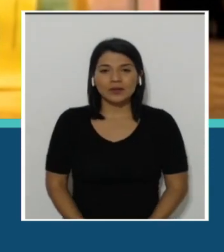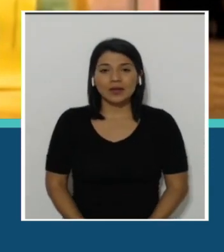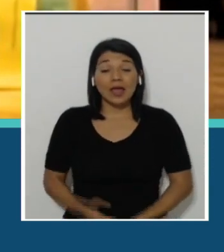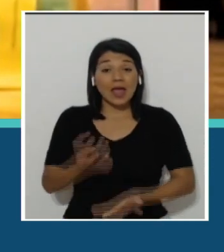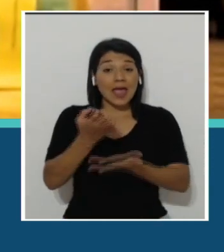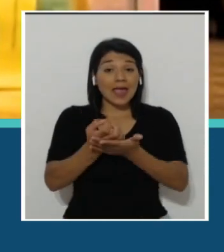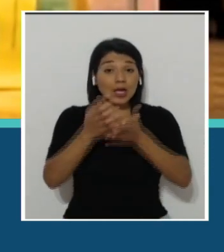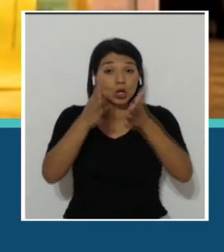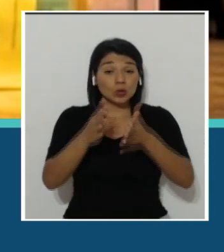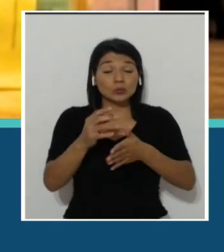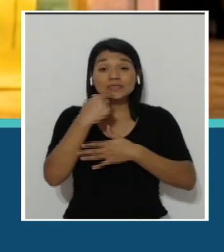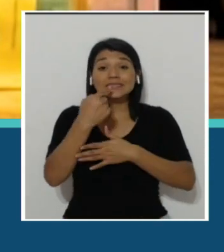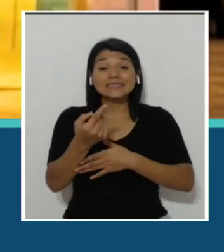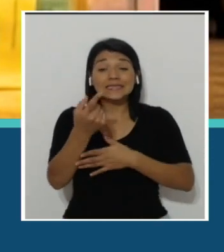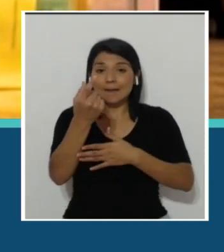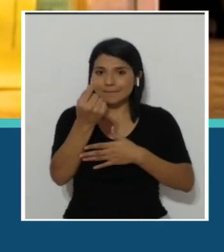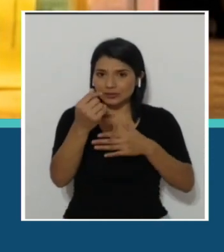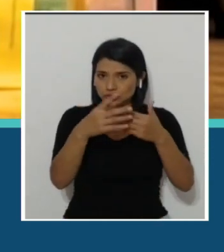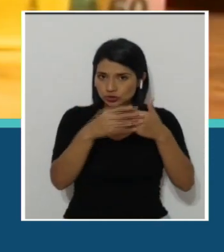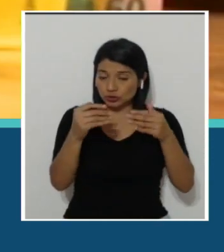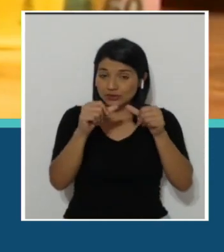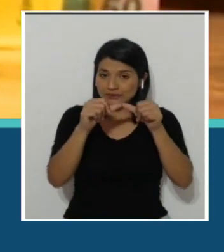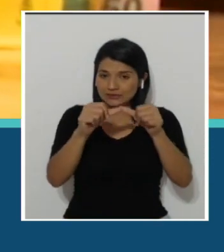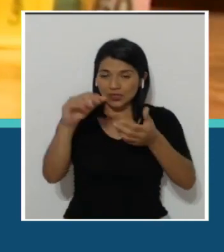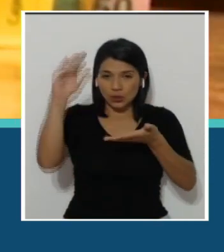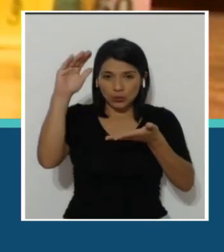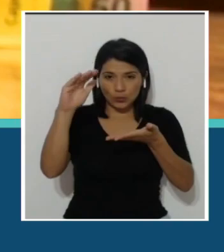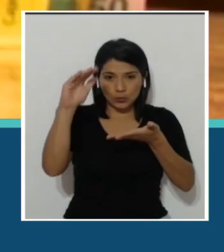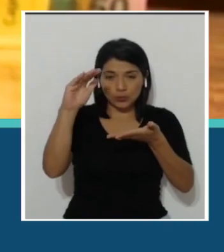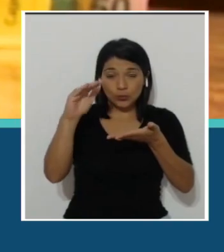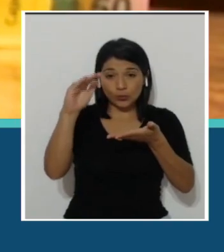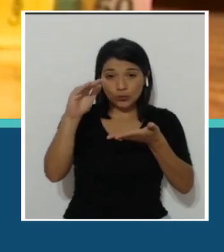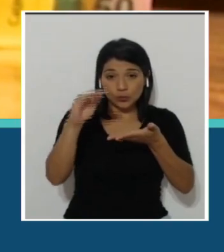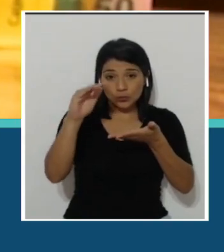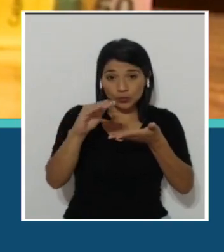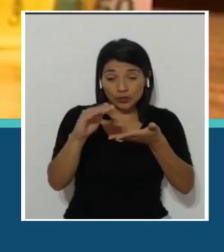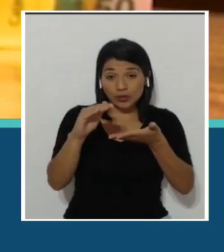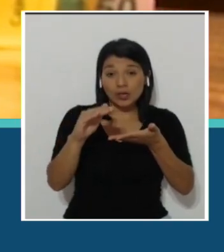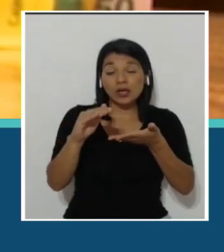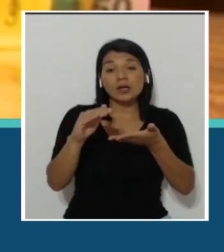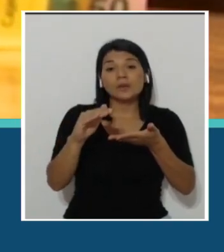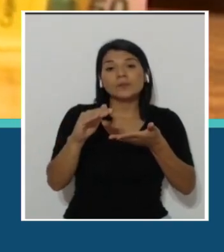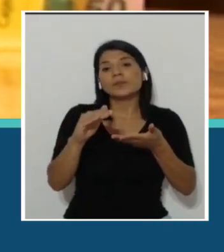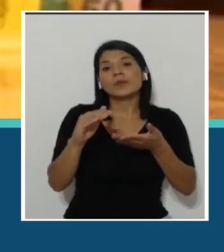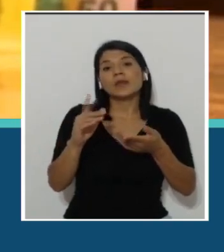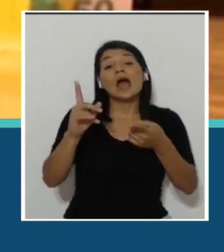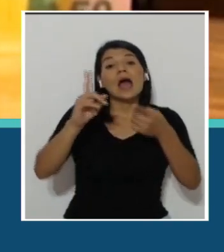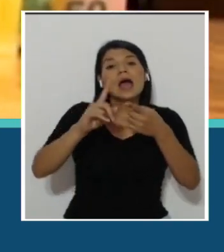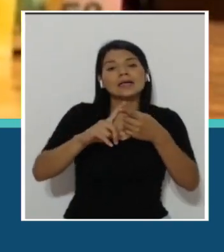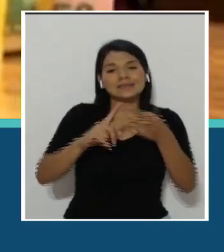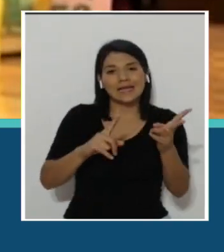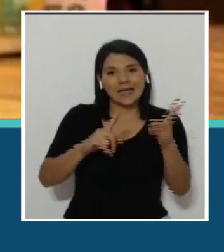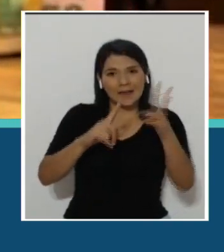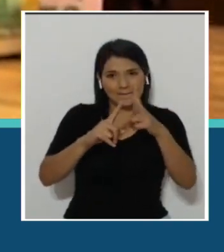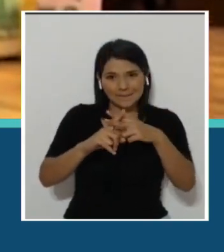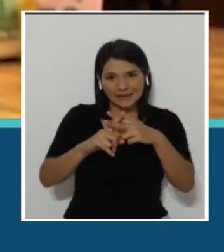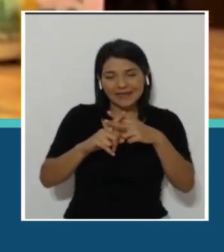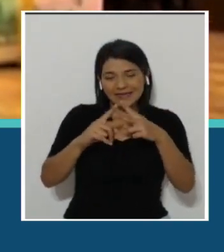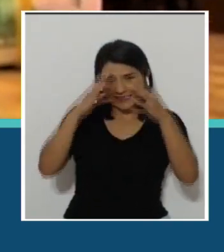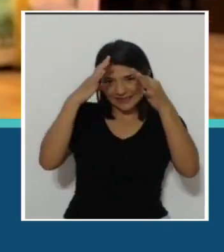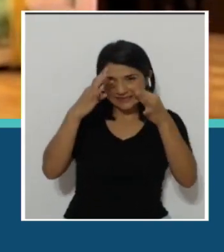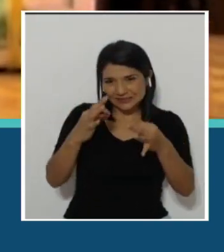tipo de cambio continuará bajando de manera paulatina en cuanto se apliquen las medidas anunciadas meses atrás por el Banco Central para frenar